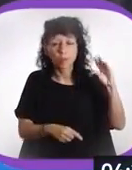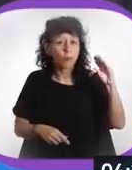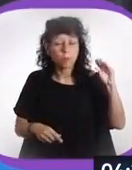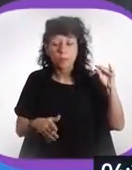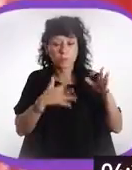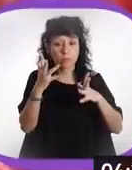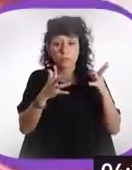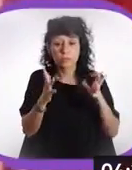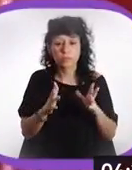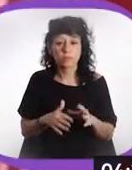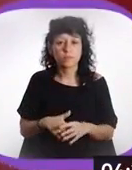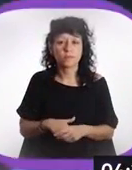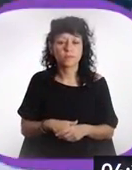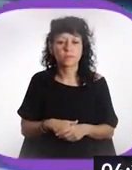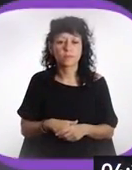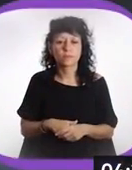de neutrinos agitadas.